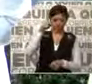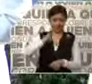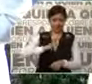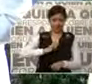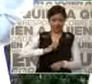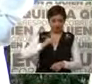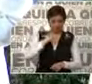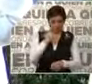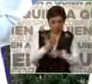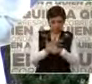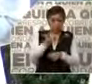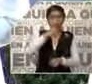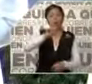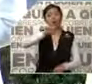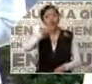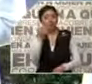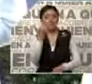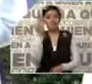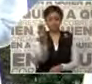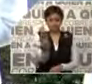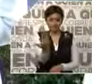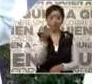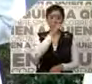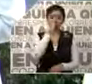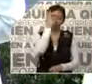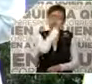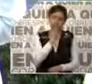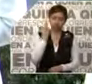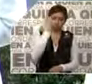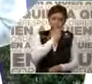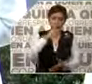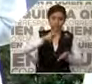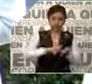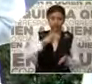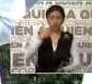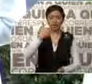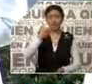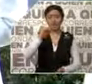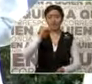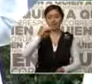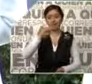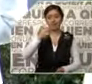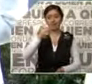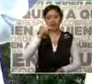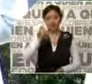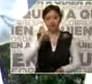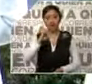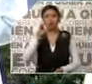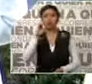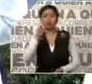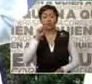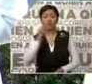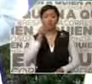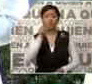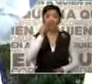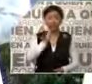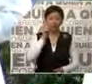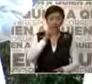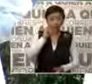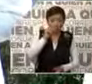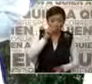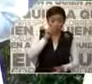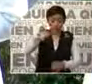hecho son un estudio muy importante de oncología que es un gamagrama óseo para descartar que el cáncer se haya extendido